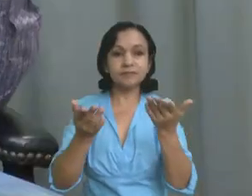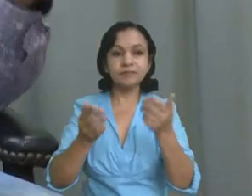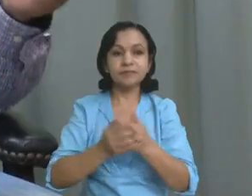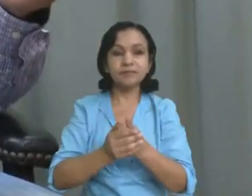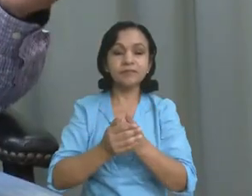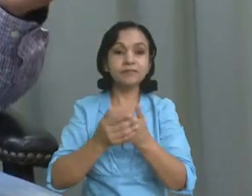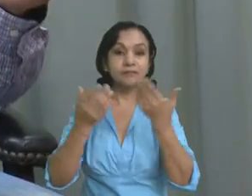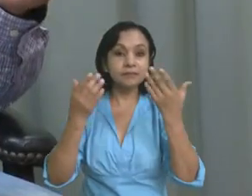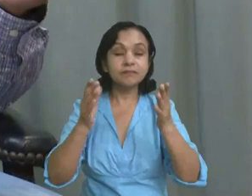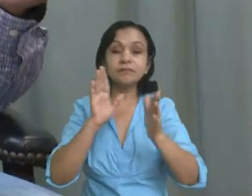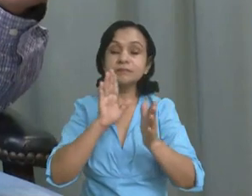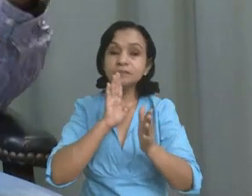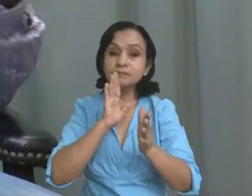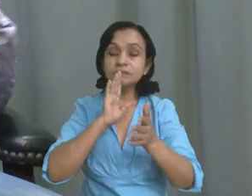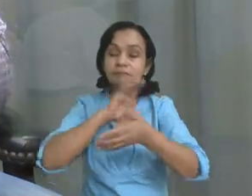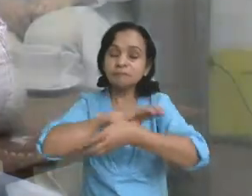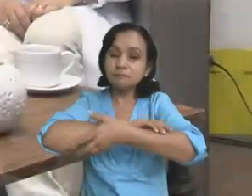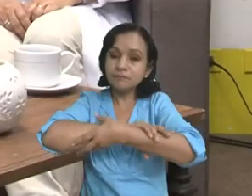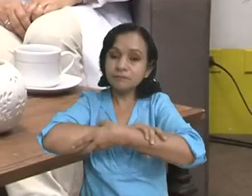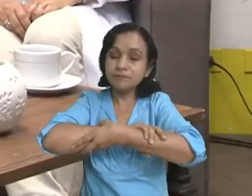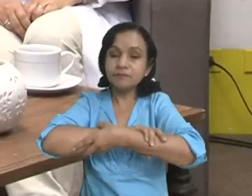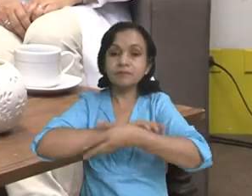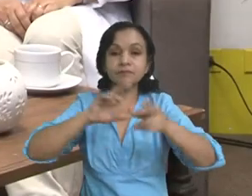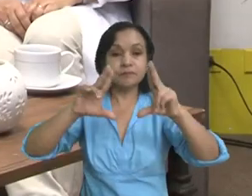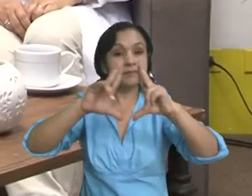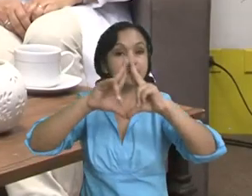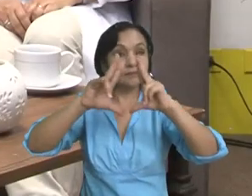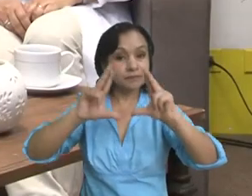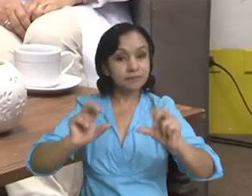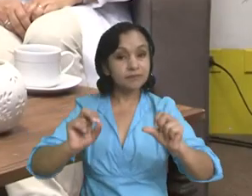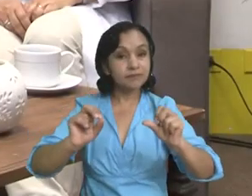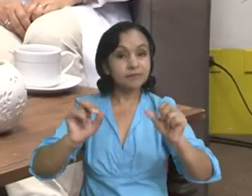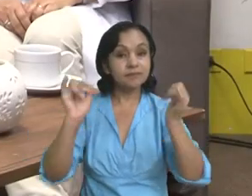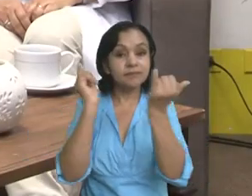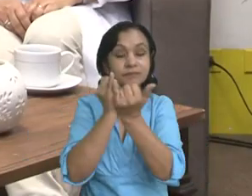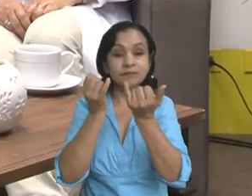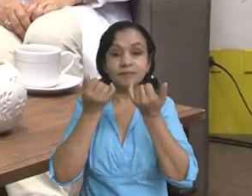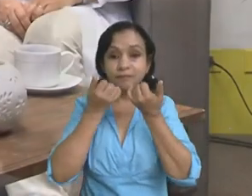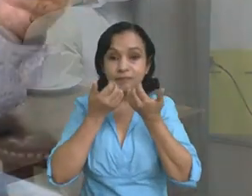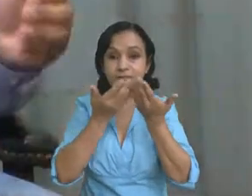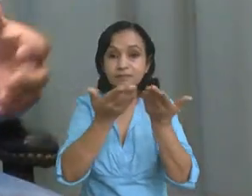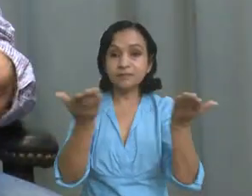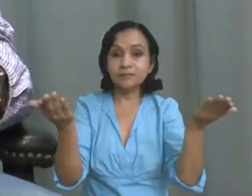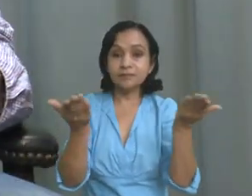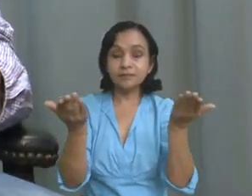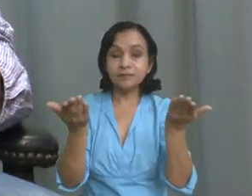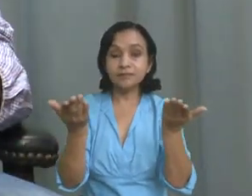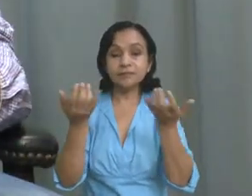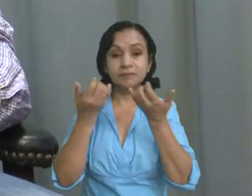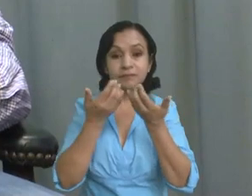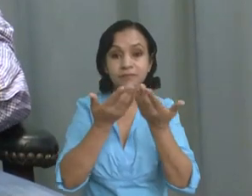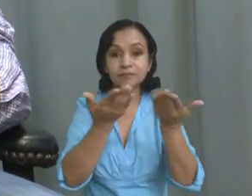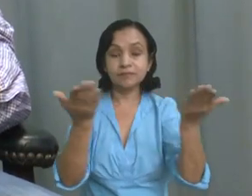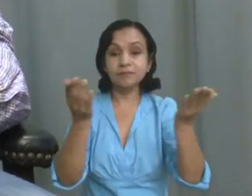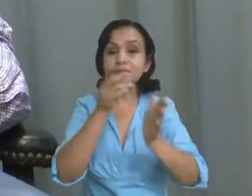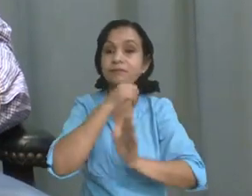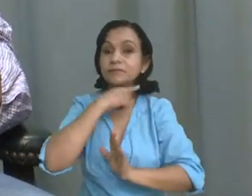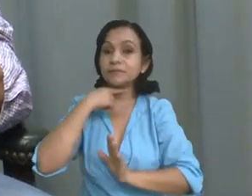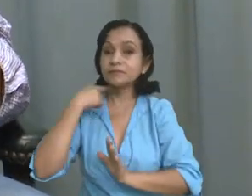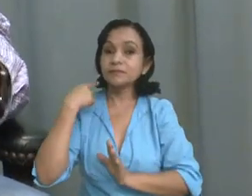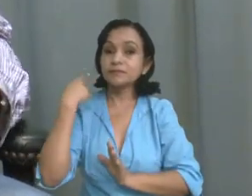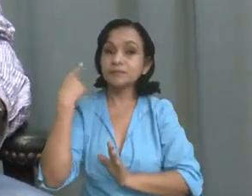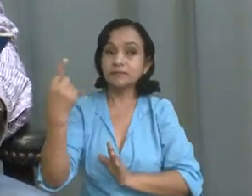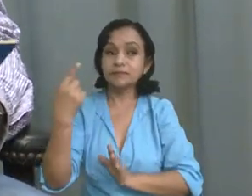esas expresiones de solidaridad con nuestra nación, pero también informar sobre y dar a conocer sobre la realidad que